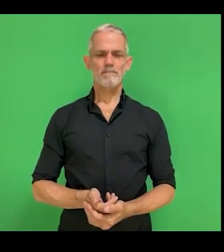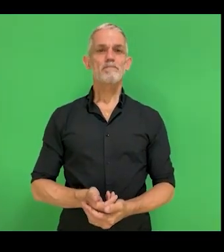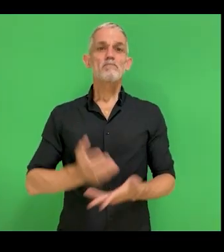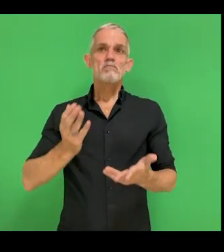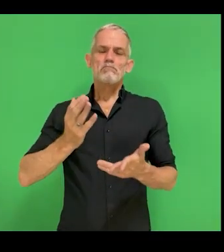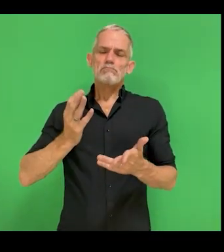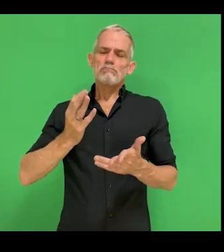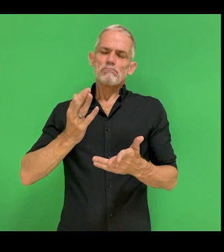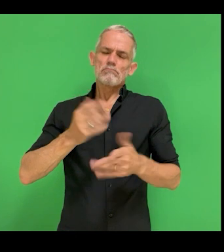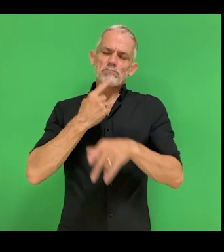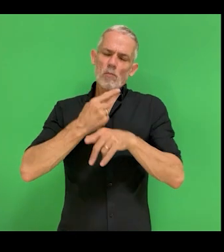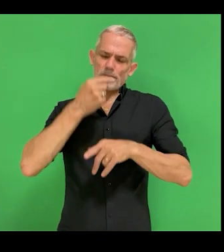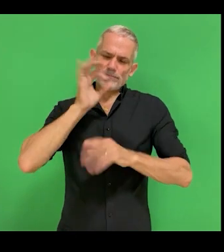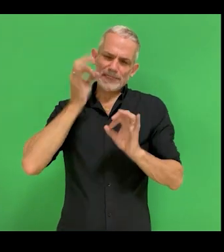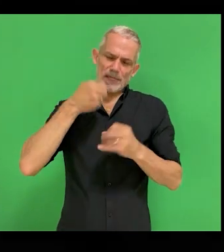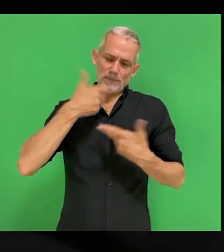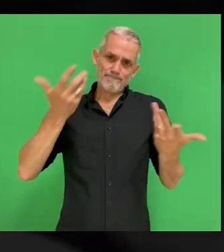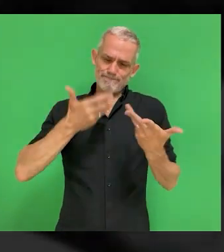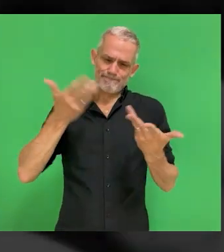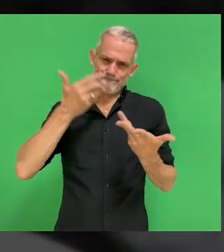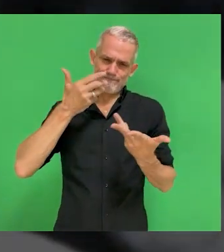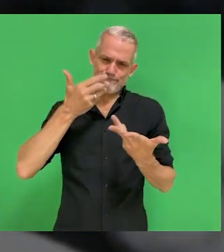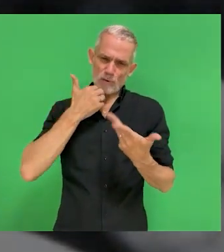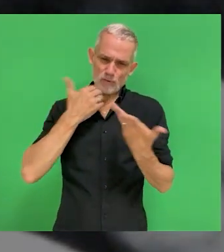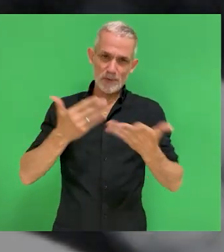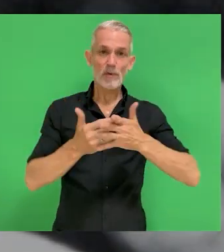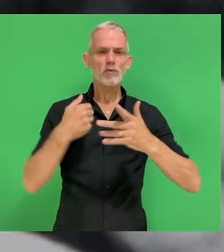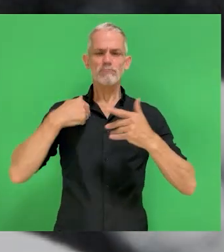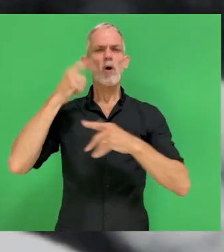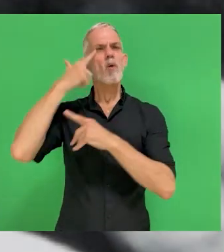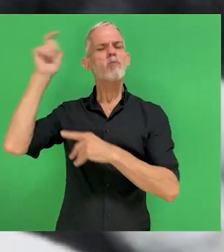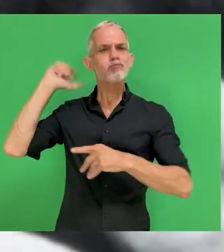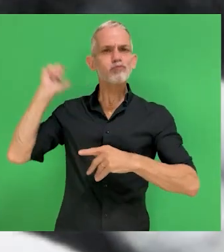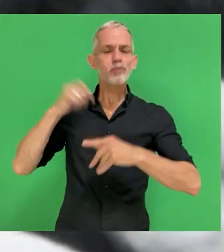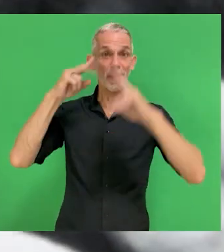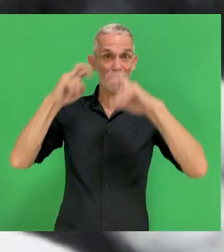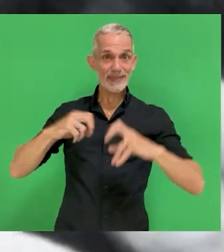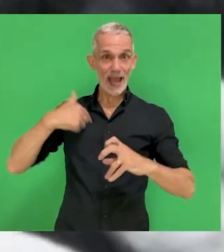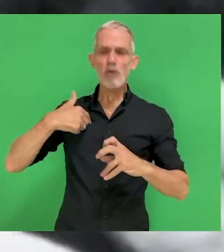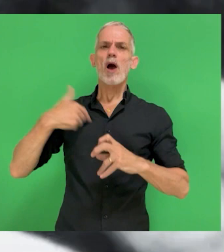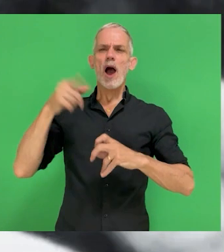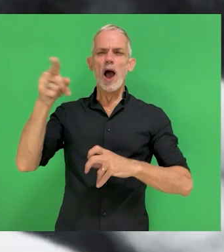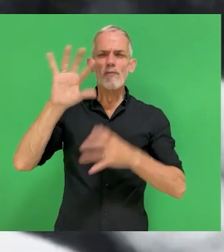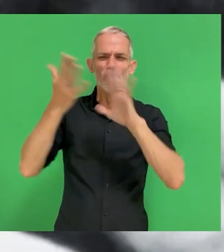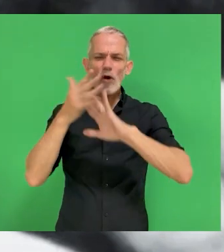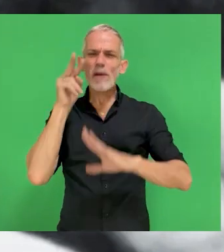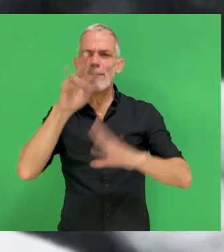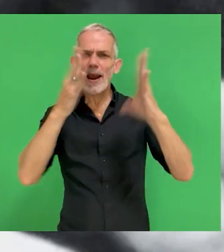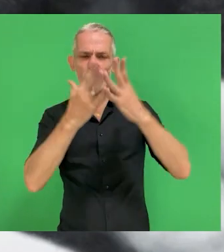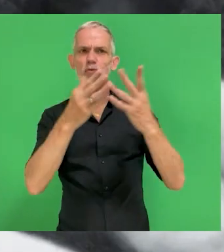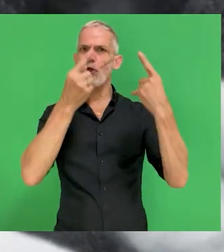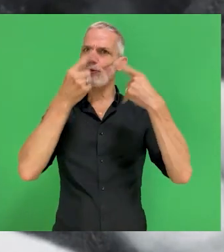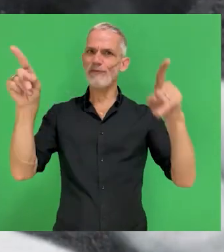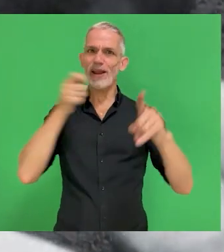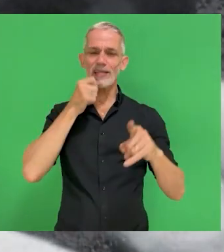No podemos saberlo, pero dada la experiencia como investigadora, puedo imaginar que su percepción del mundo hubiera